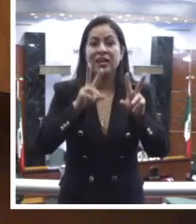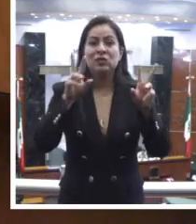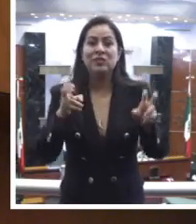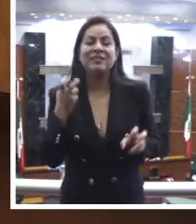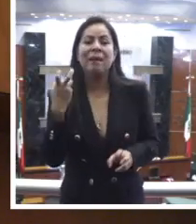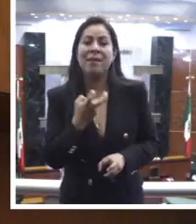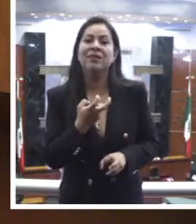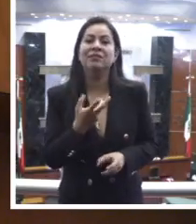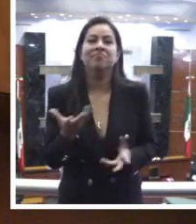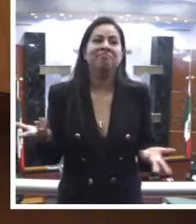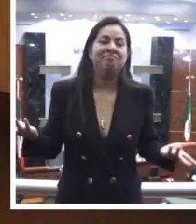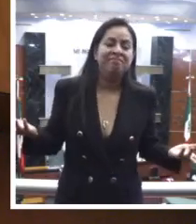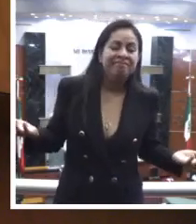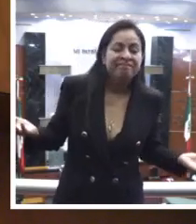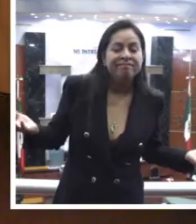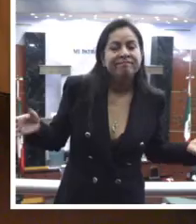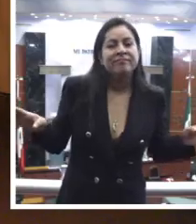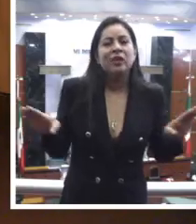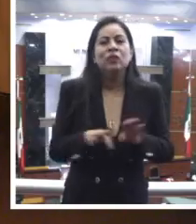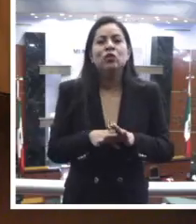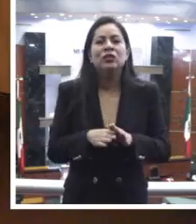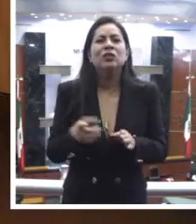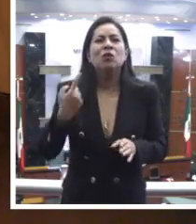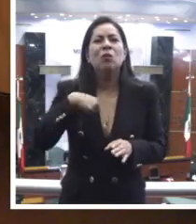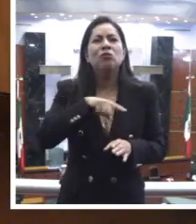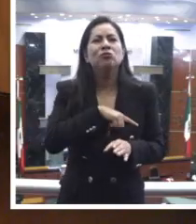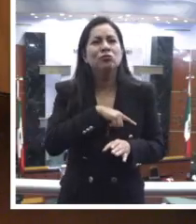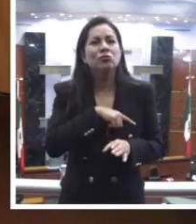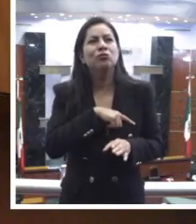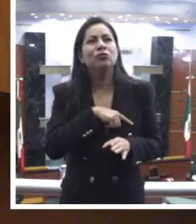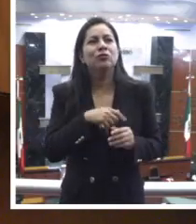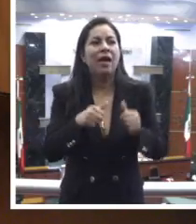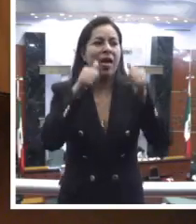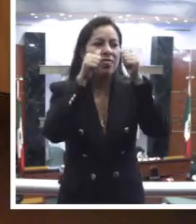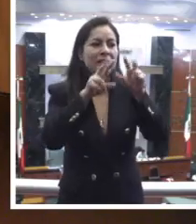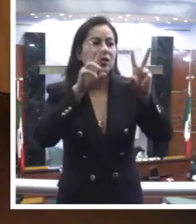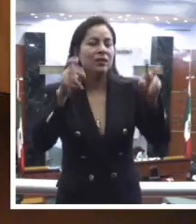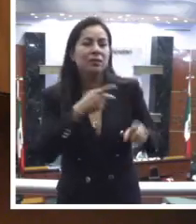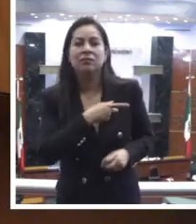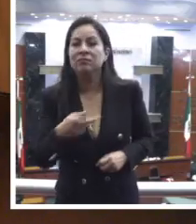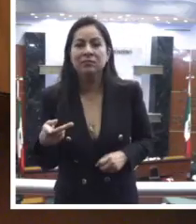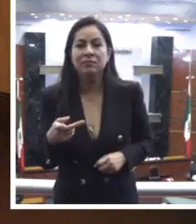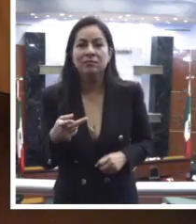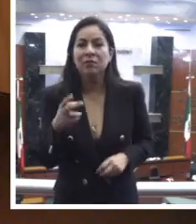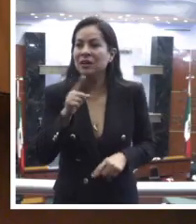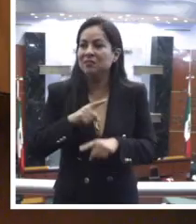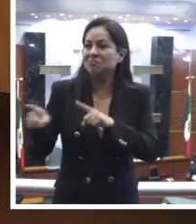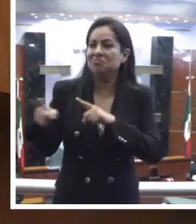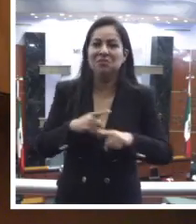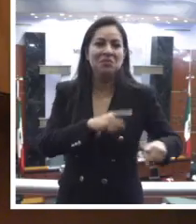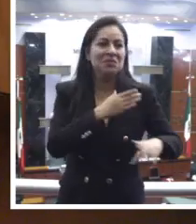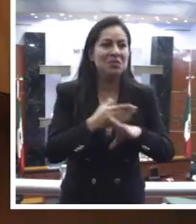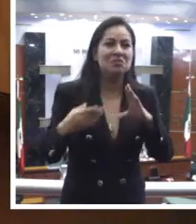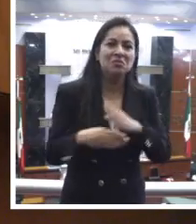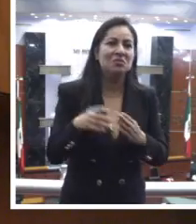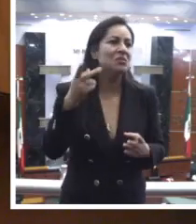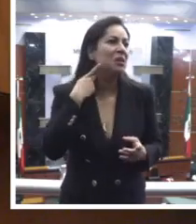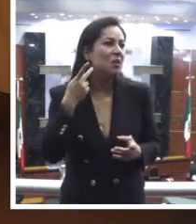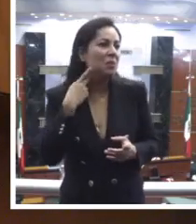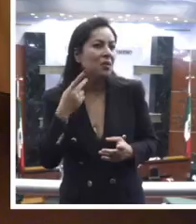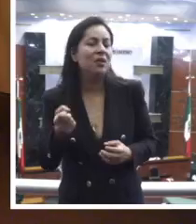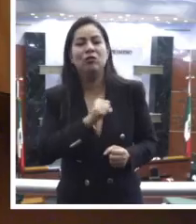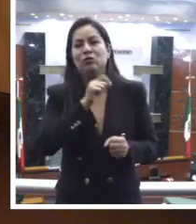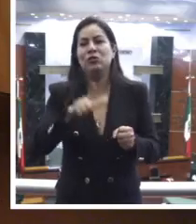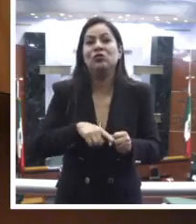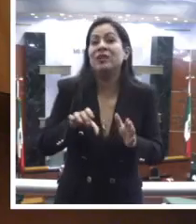temas. Entonces, ¿cómo hemos venido nosotros atendiendo el tema de la pobreza? Pues en diversos rubros de la política pública. En lo